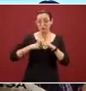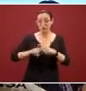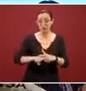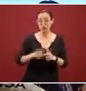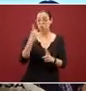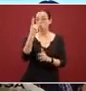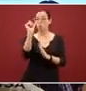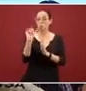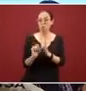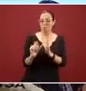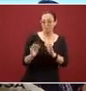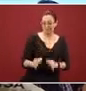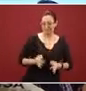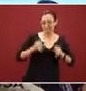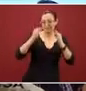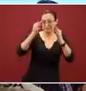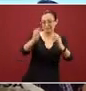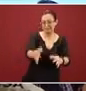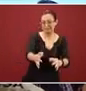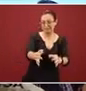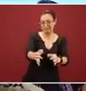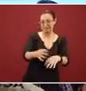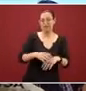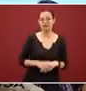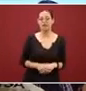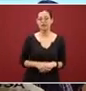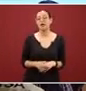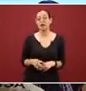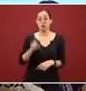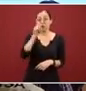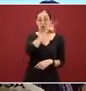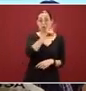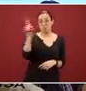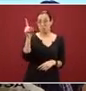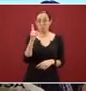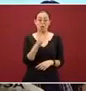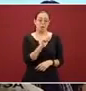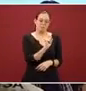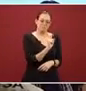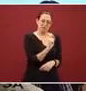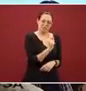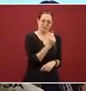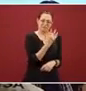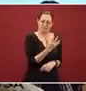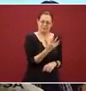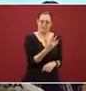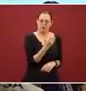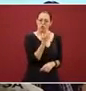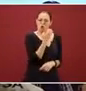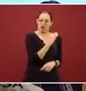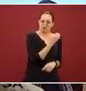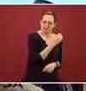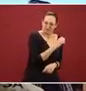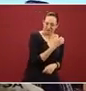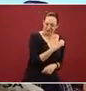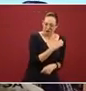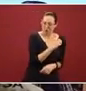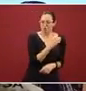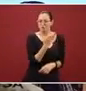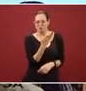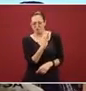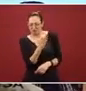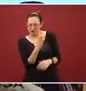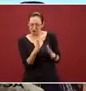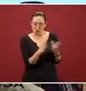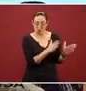mes después, mientras que el primer caso en esos países fue el 25 de enero o los primeros días de